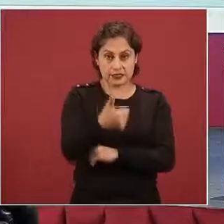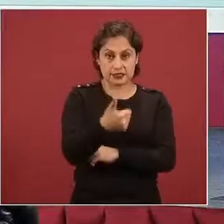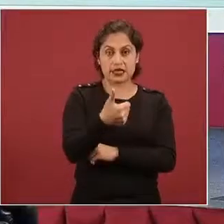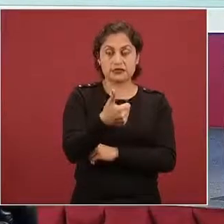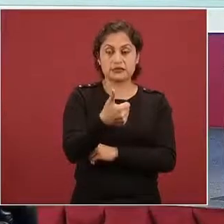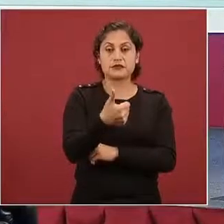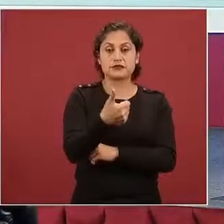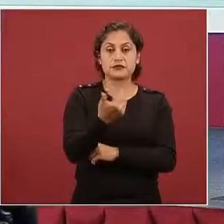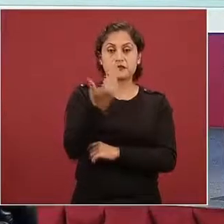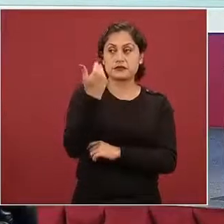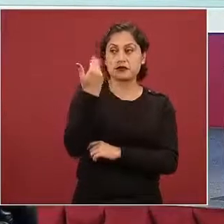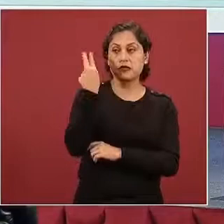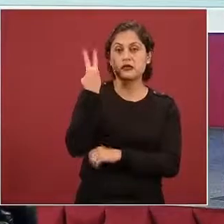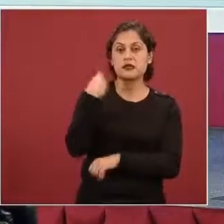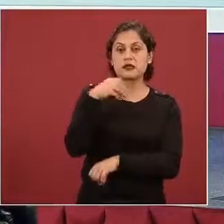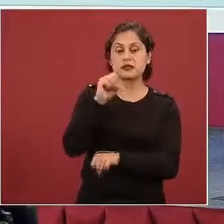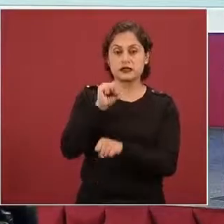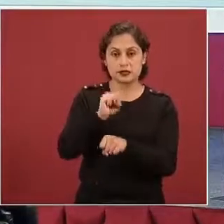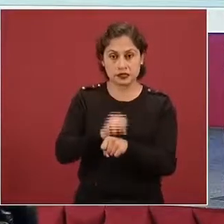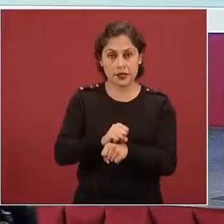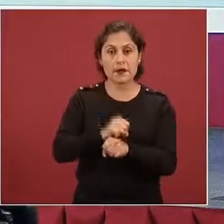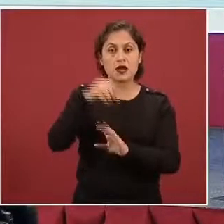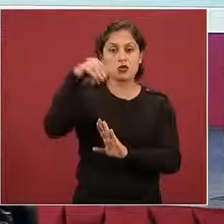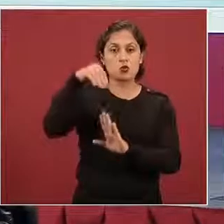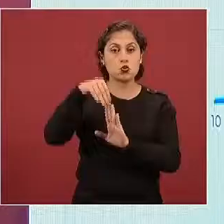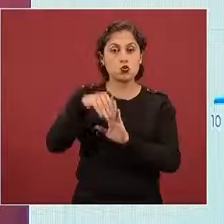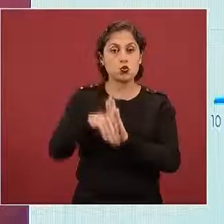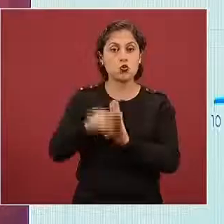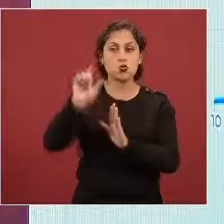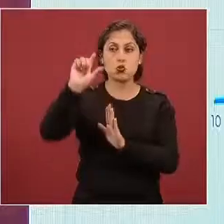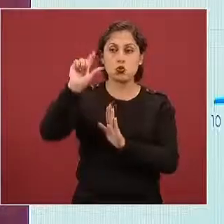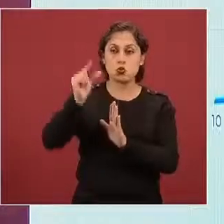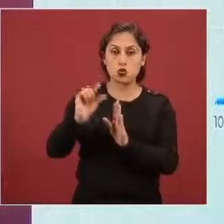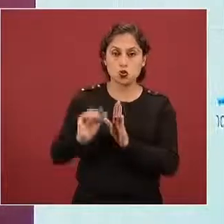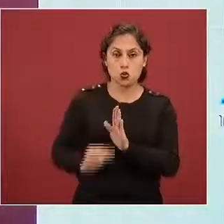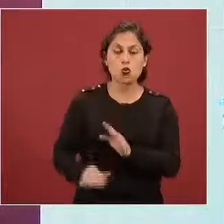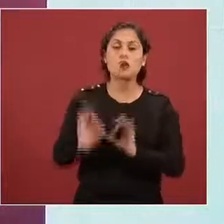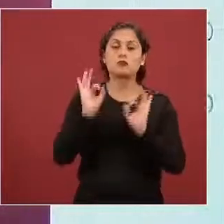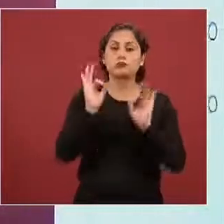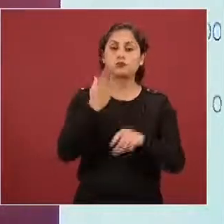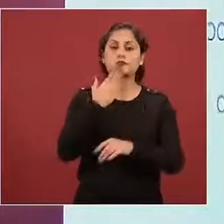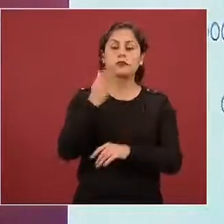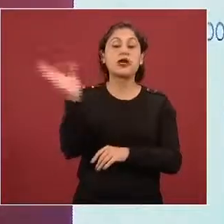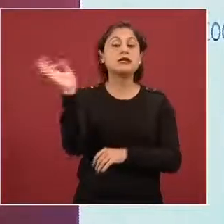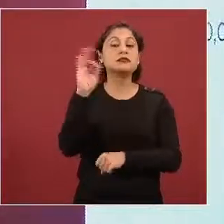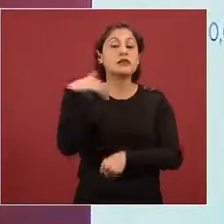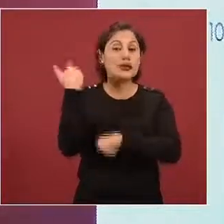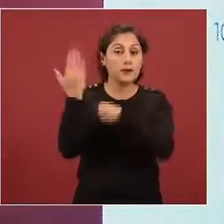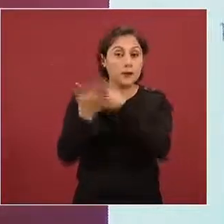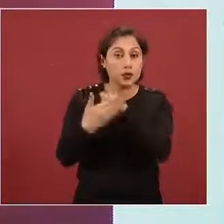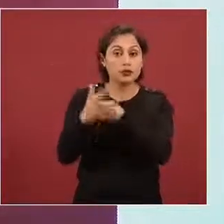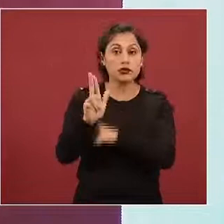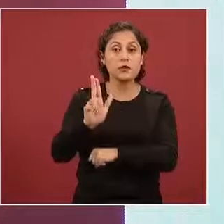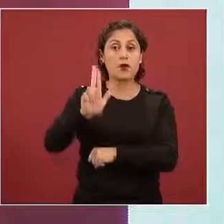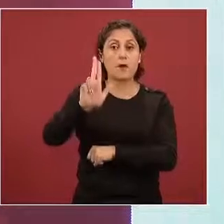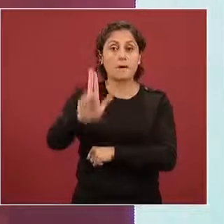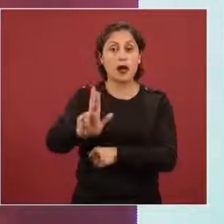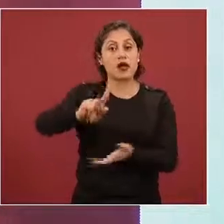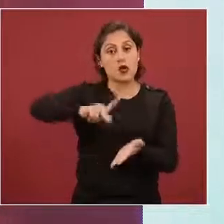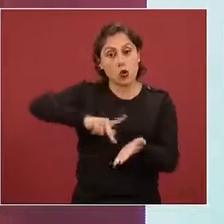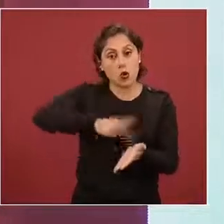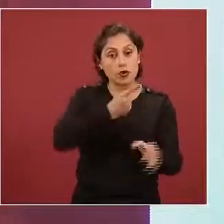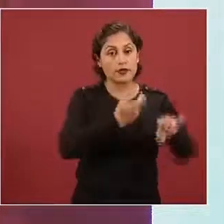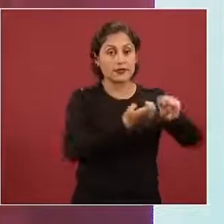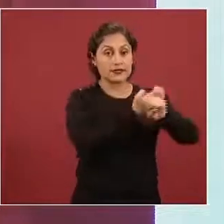3 semanas consecutivas de descenso. Próximo martes, muy probablemente, presentaremos nuevamente todas las curvas